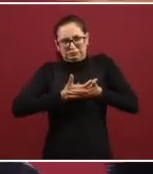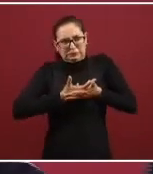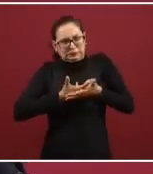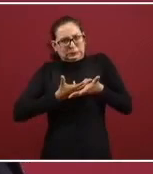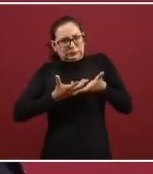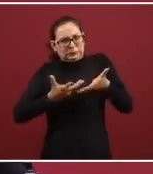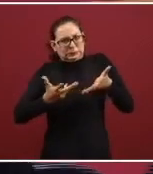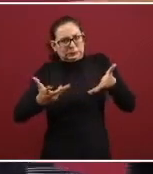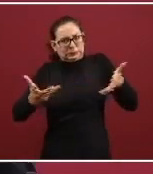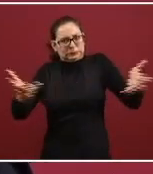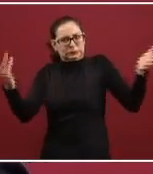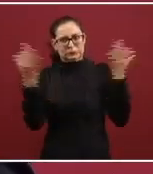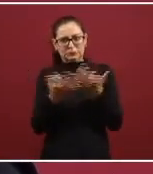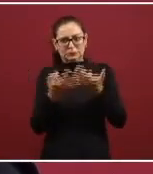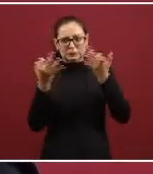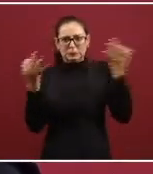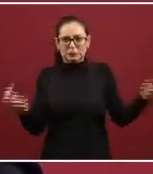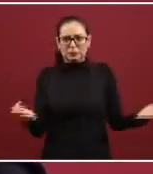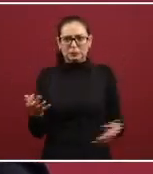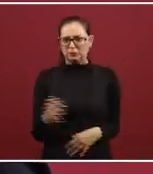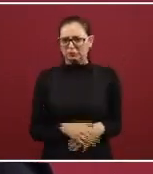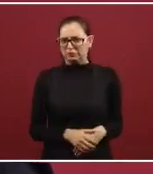esas extensiones en minería?